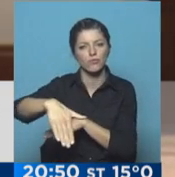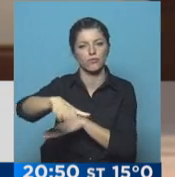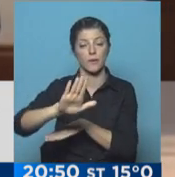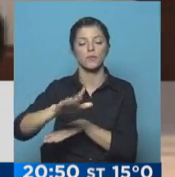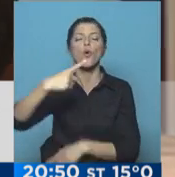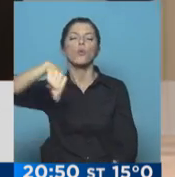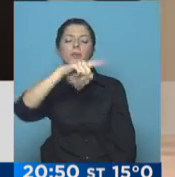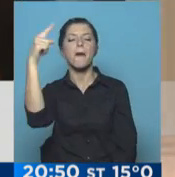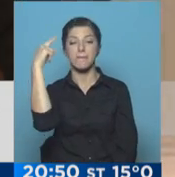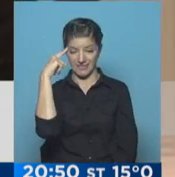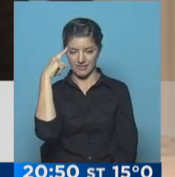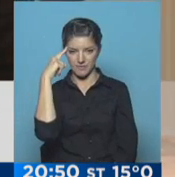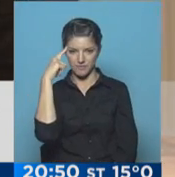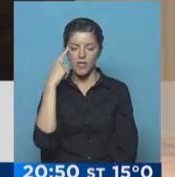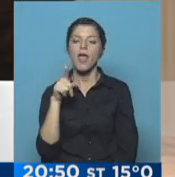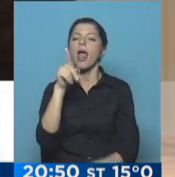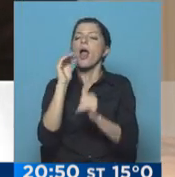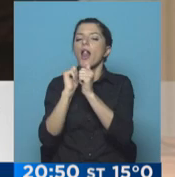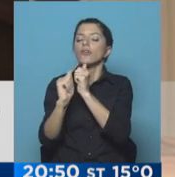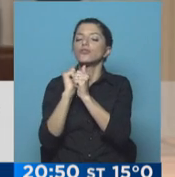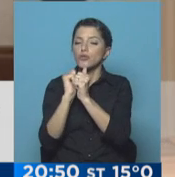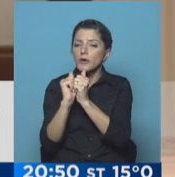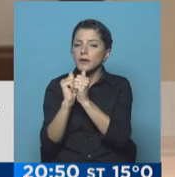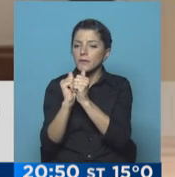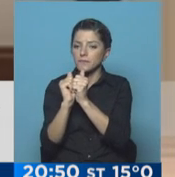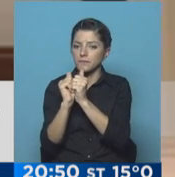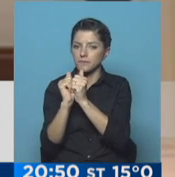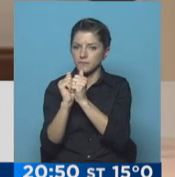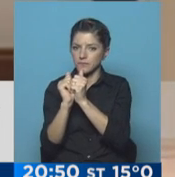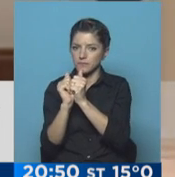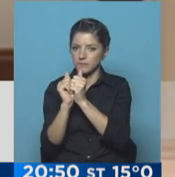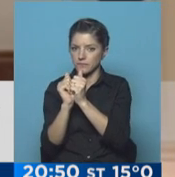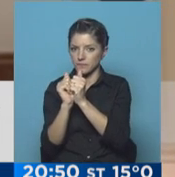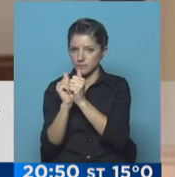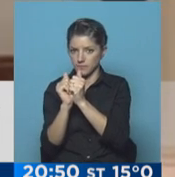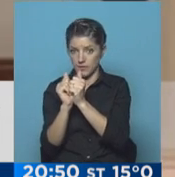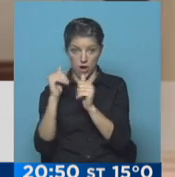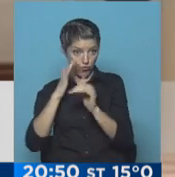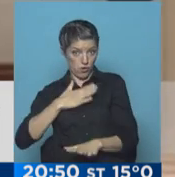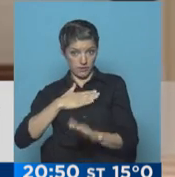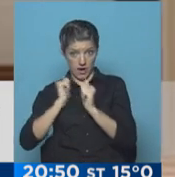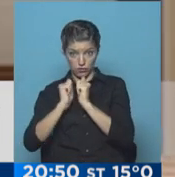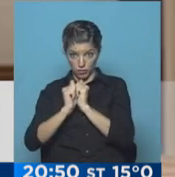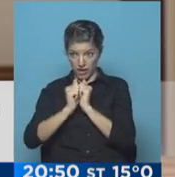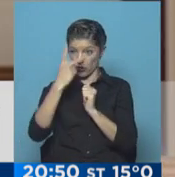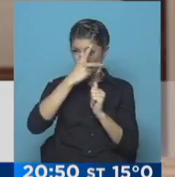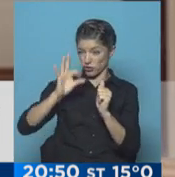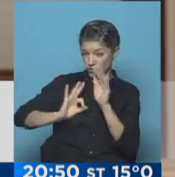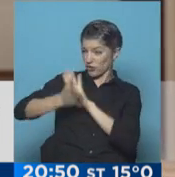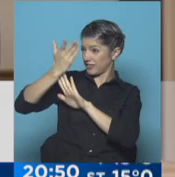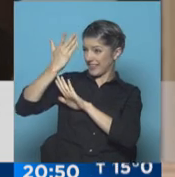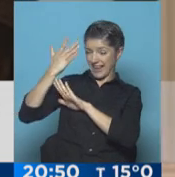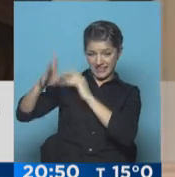Muy pocas veces en la historia se dan, y sobre todo en la historia nuestra, en los últimos 200 años de